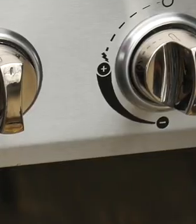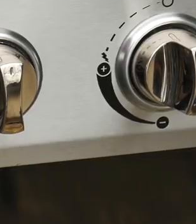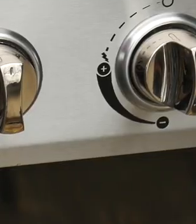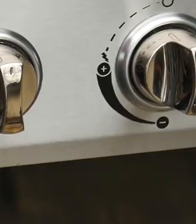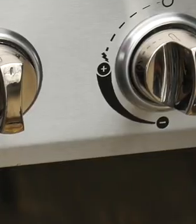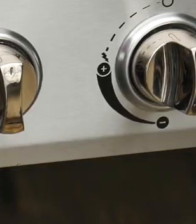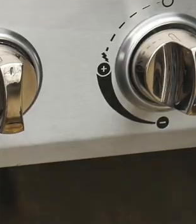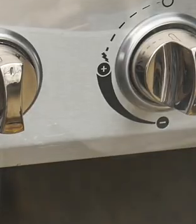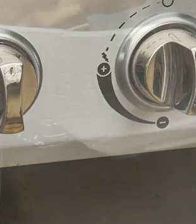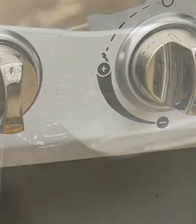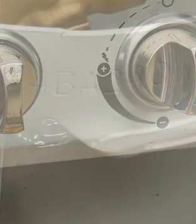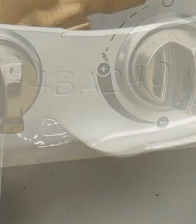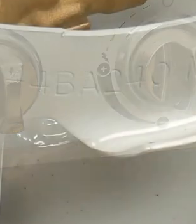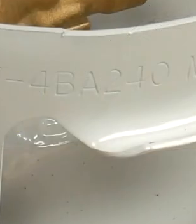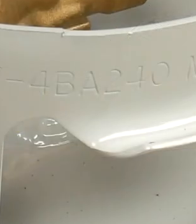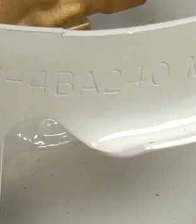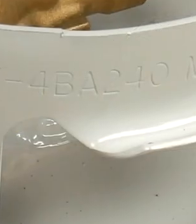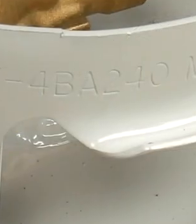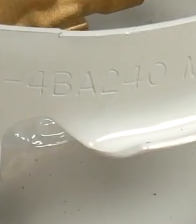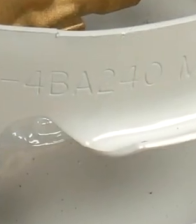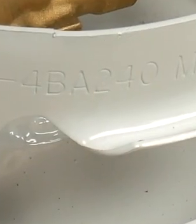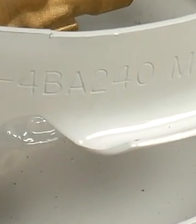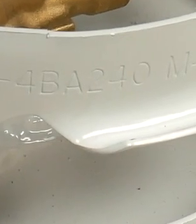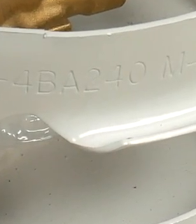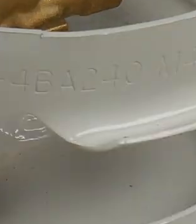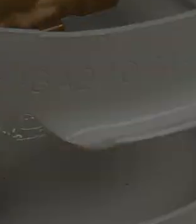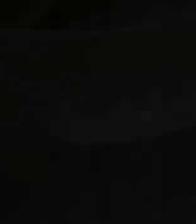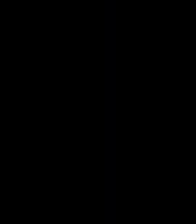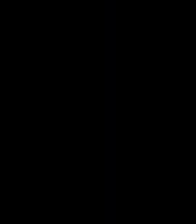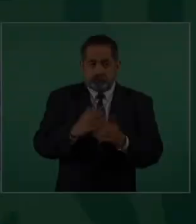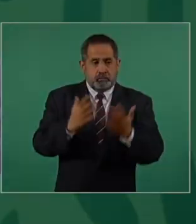anunció la creación de esta empresa